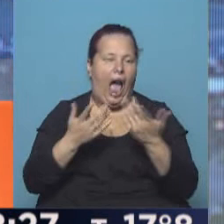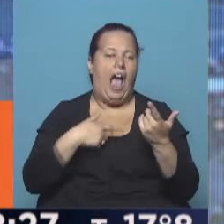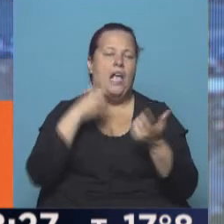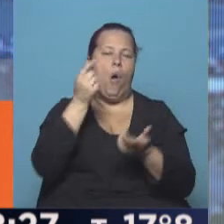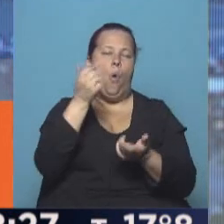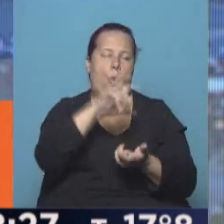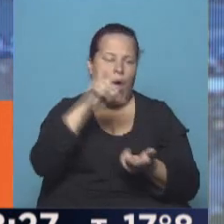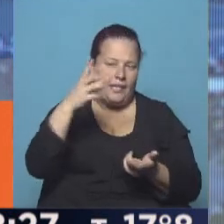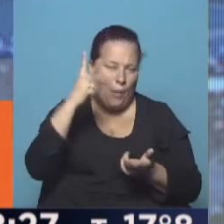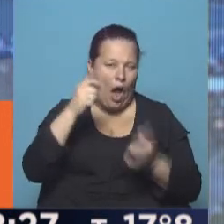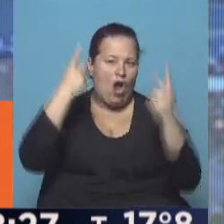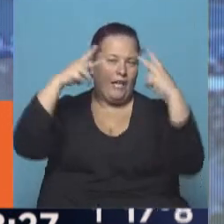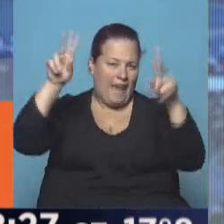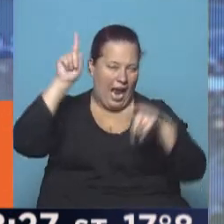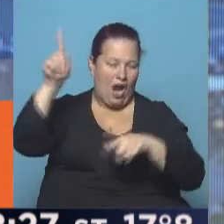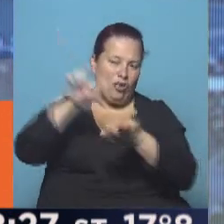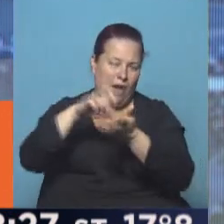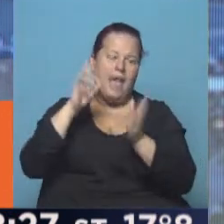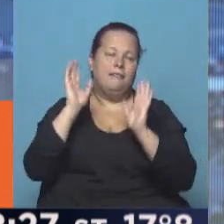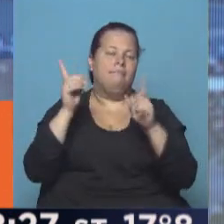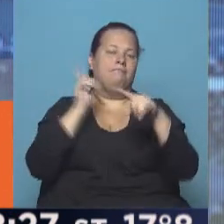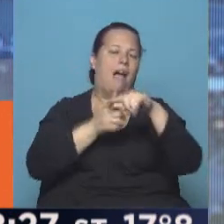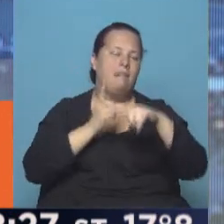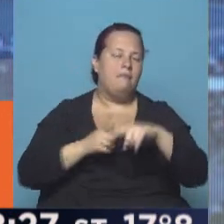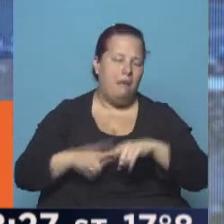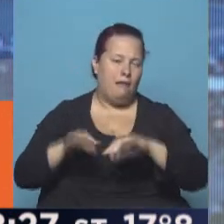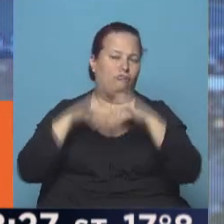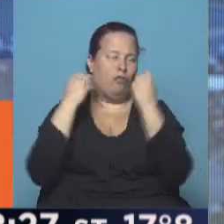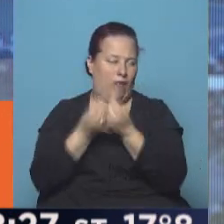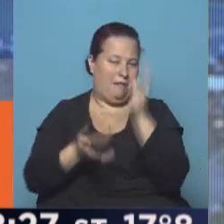cuentas bancarias en el exterior. Todo eso sí va a sumar un monto bastante más alto.